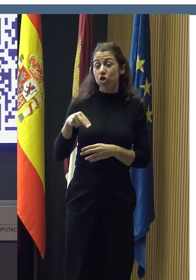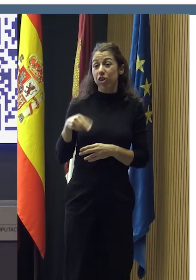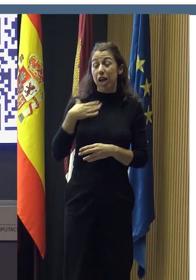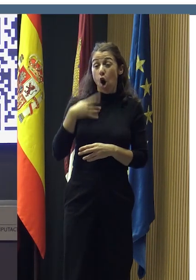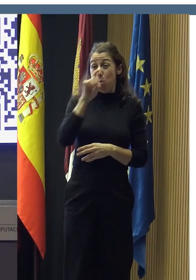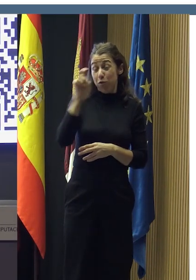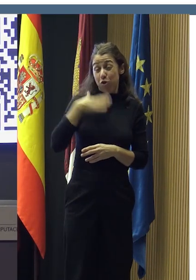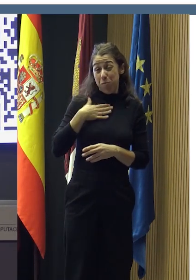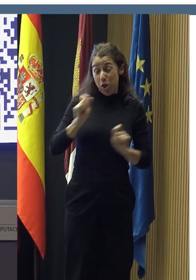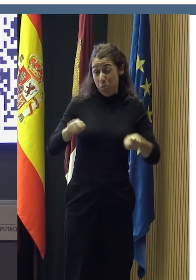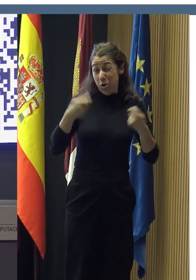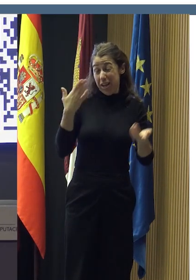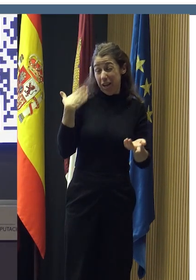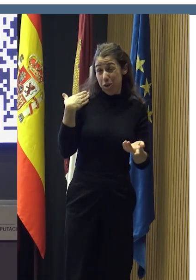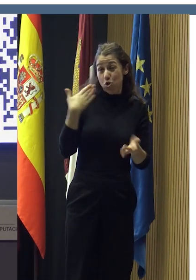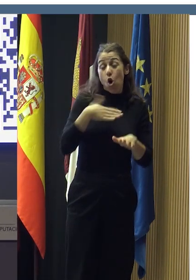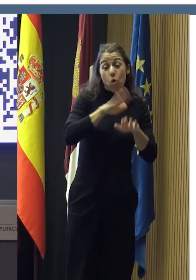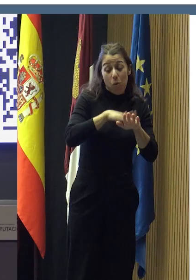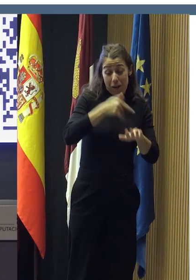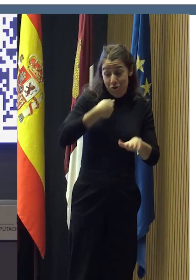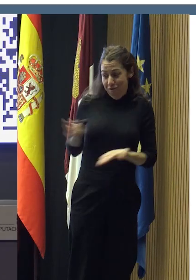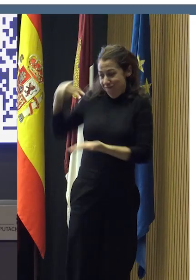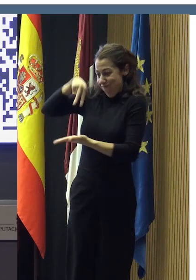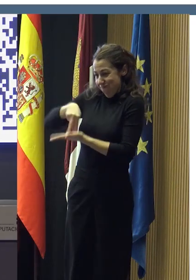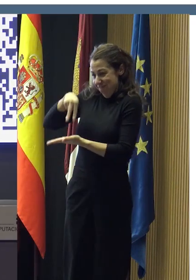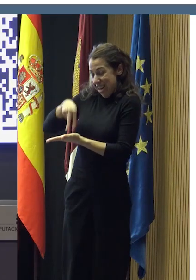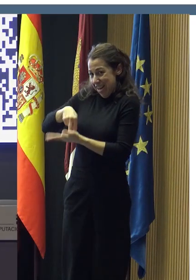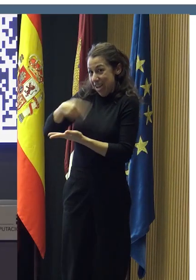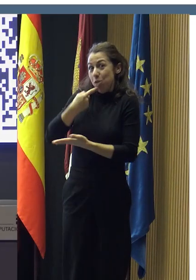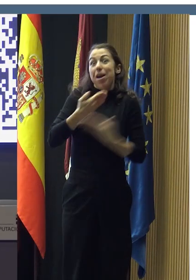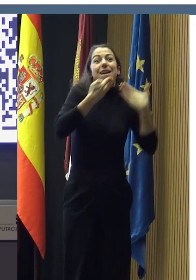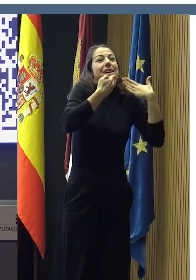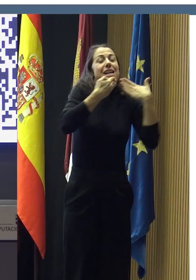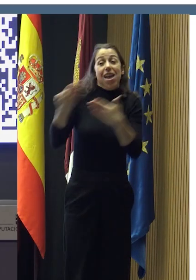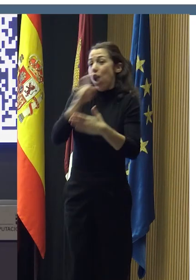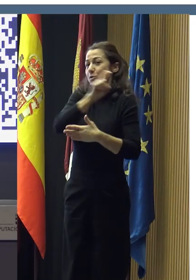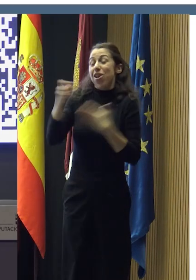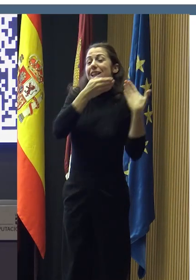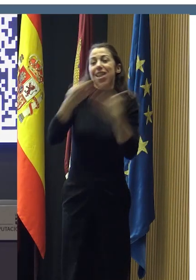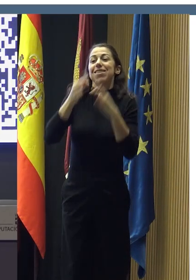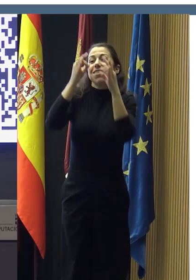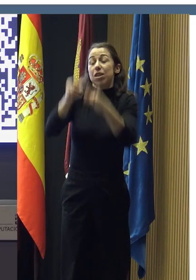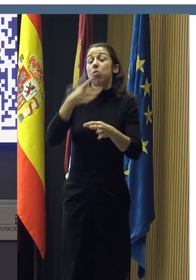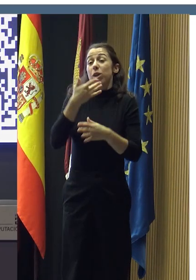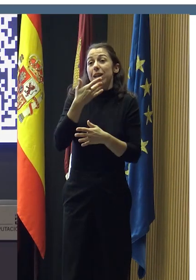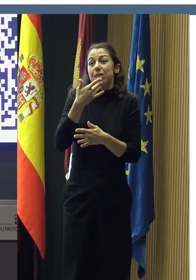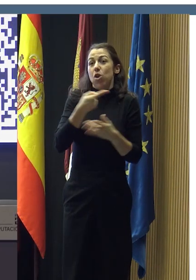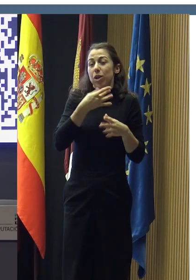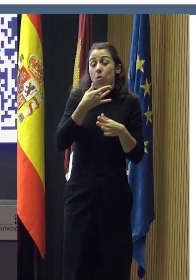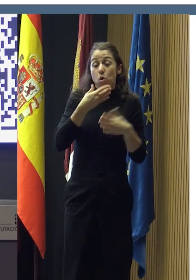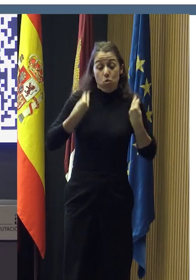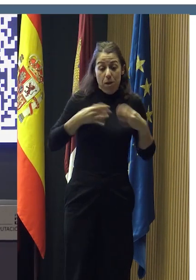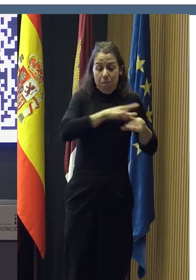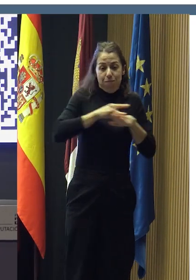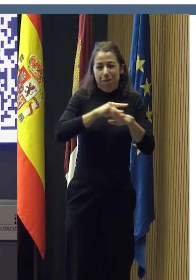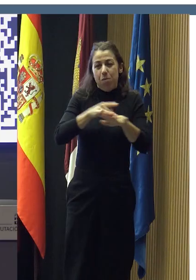profesor mío de biología y también es uno de los culpables de los que yo estoy aquí. Qué importante. Y los como hay que profesores. agradecer a los profesores siempre, que son los que te han guiado en tu vida,